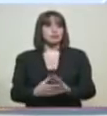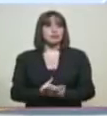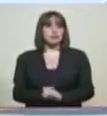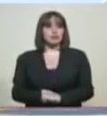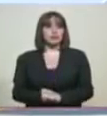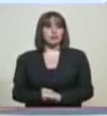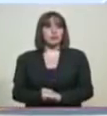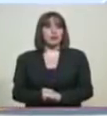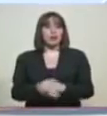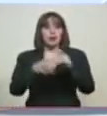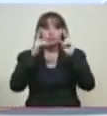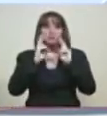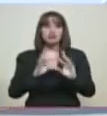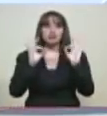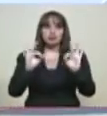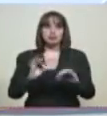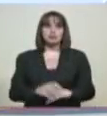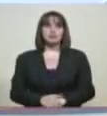para sanear,